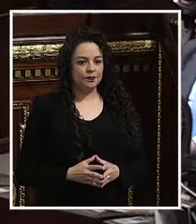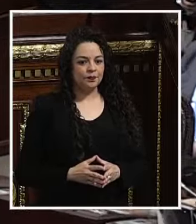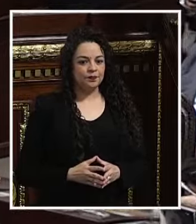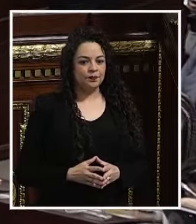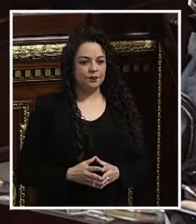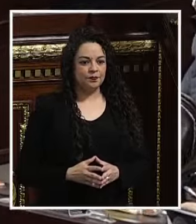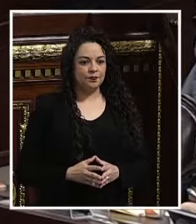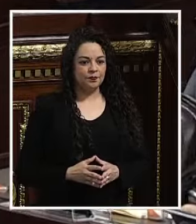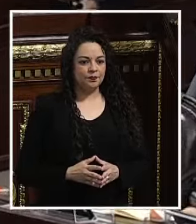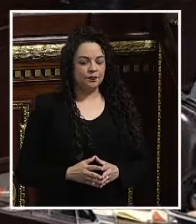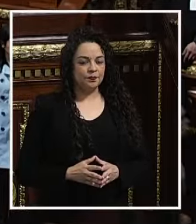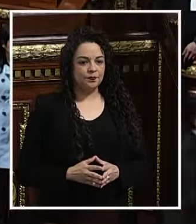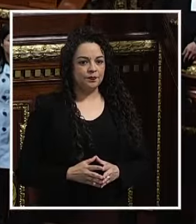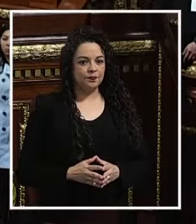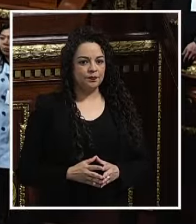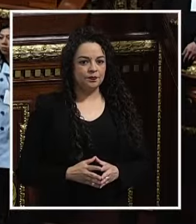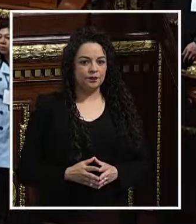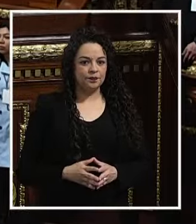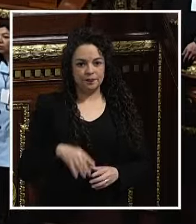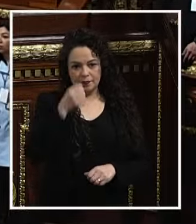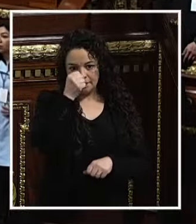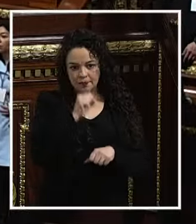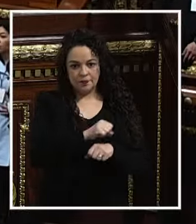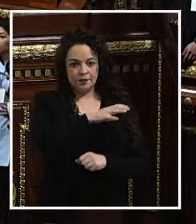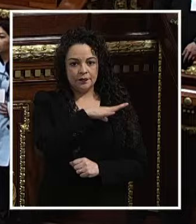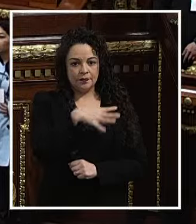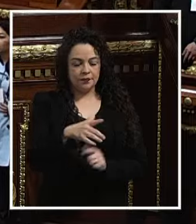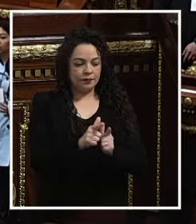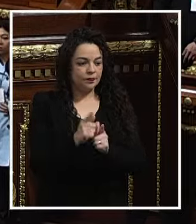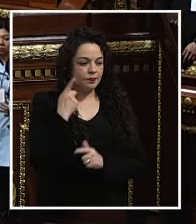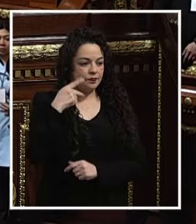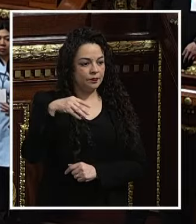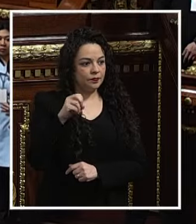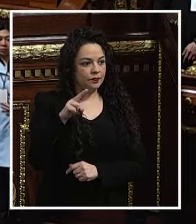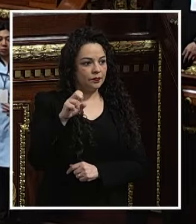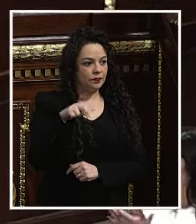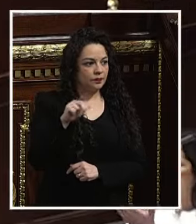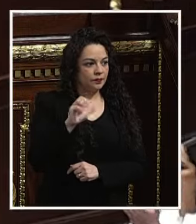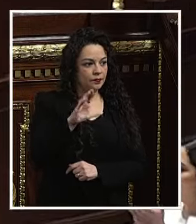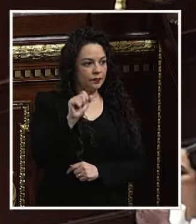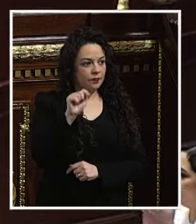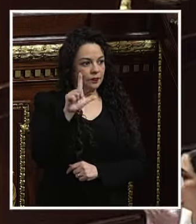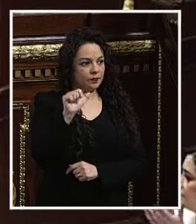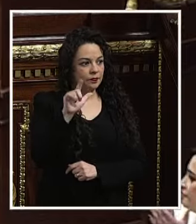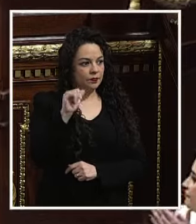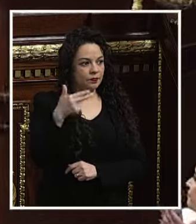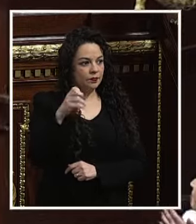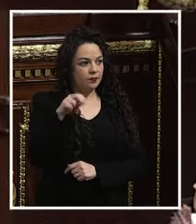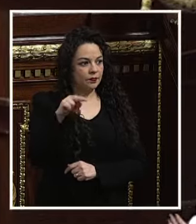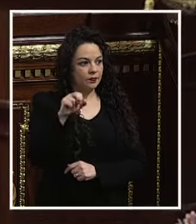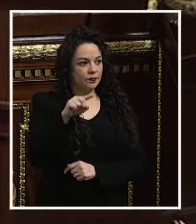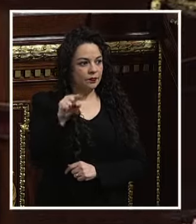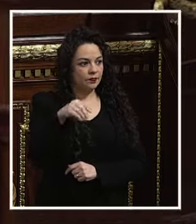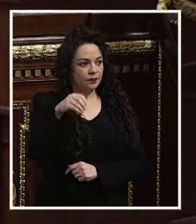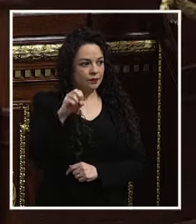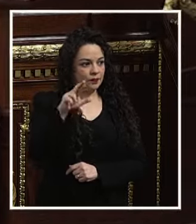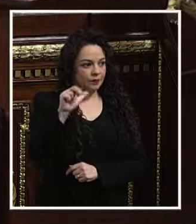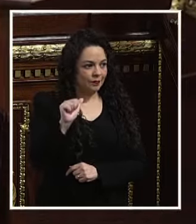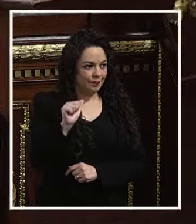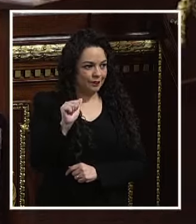A la secretaria general de Morena, Citlali Hernández Mora. Muchas